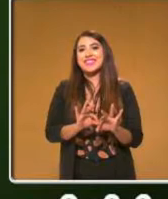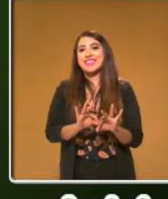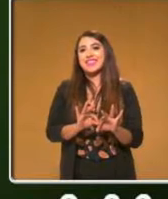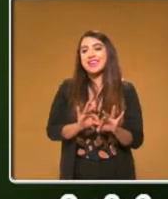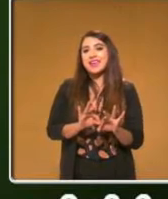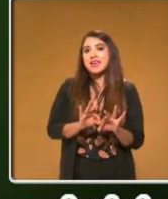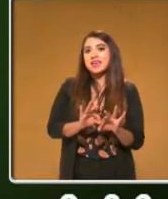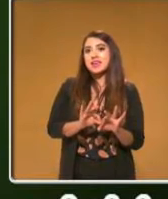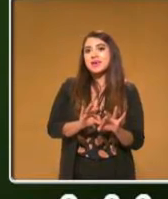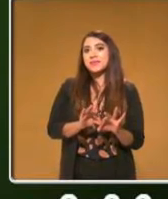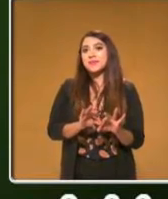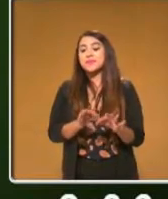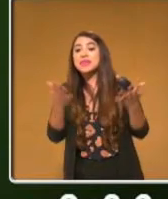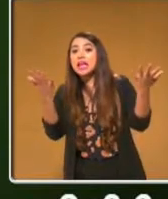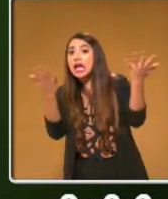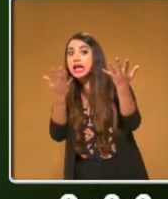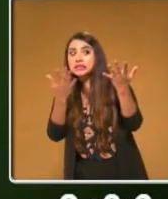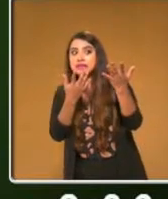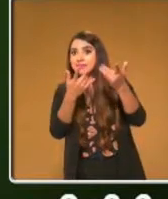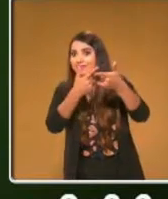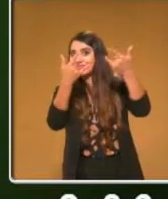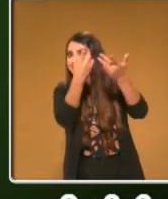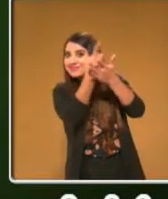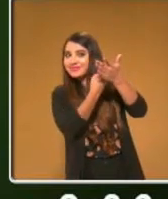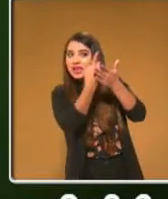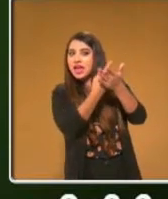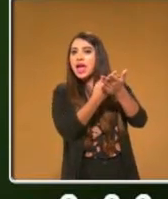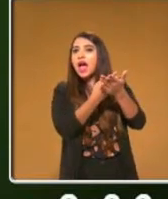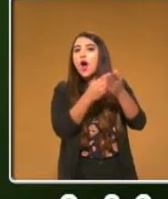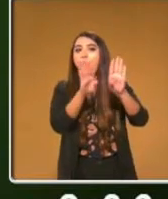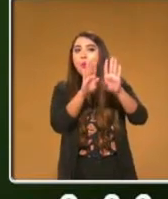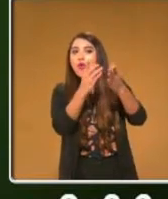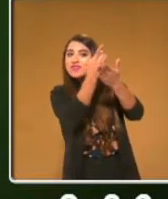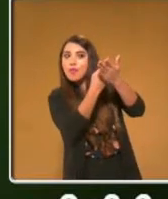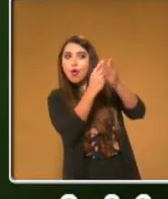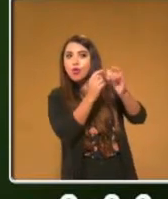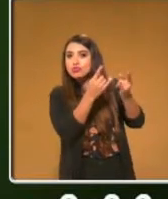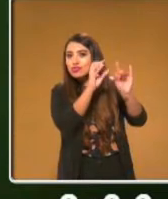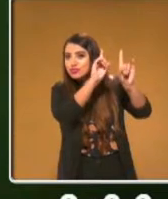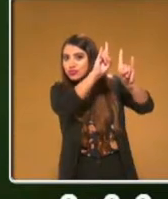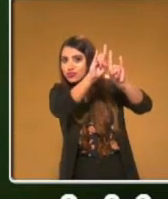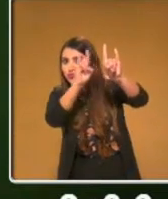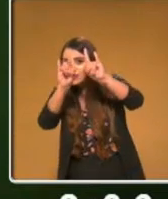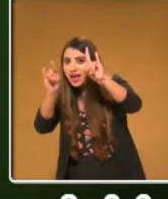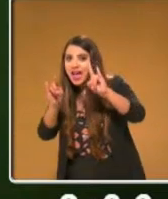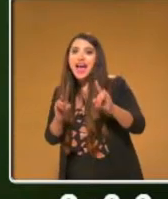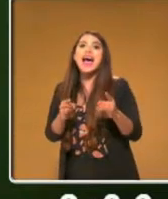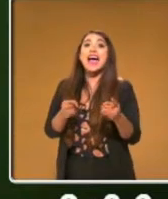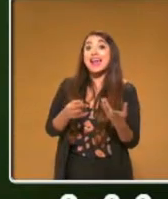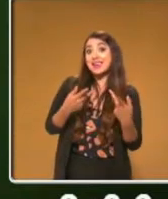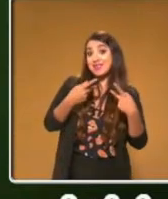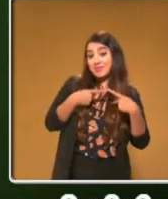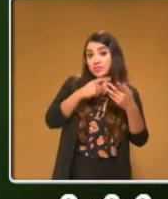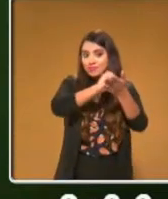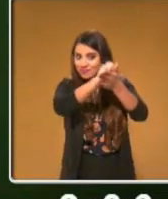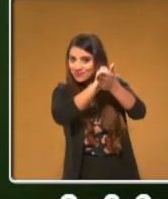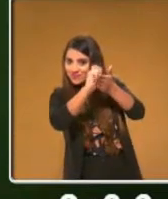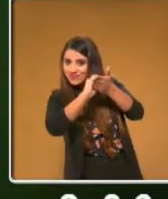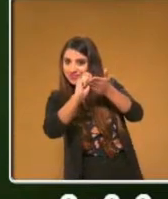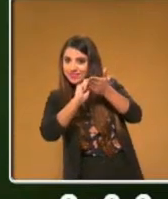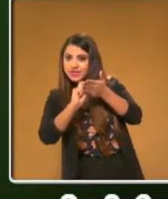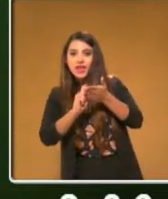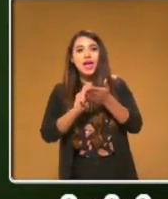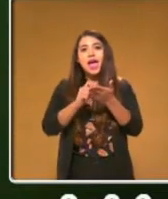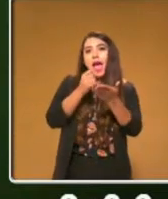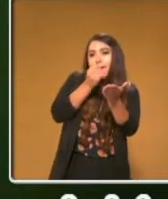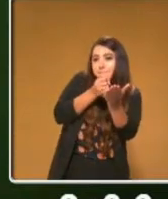porque representan en una historieta los hechos que son apreciados por el autor. Los rasgos, las impresiones, todas